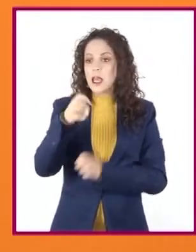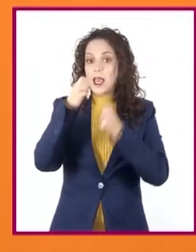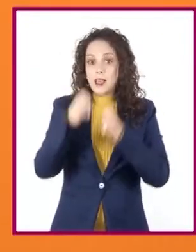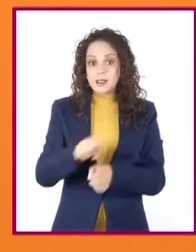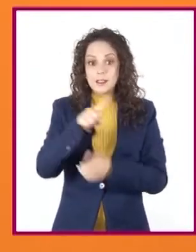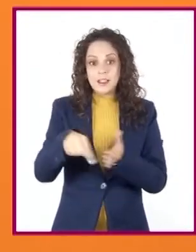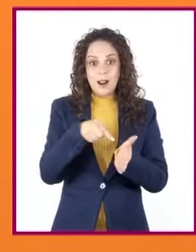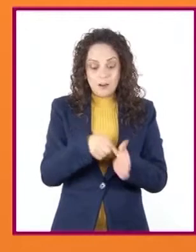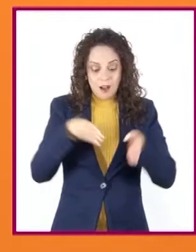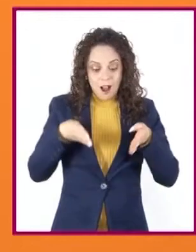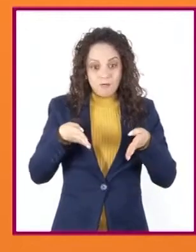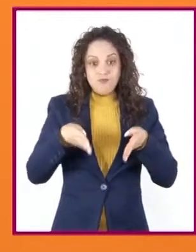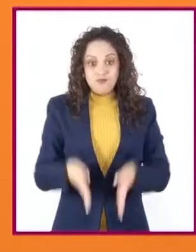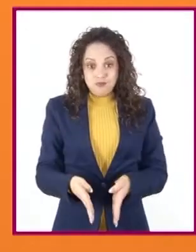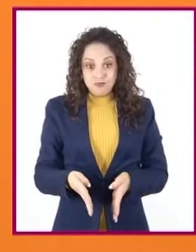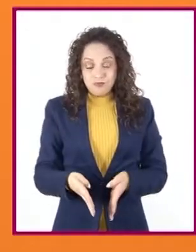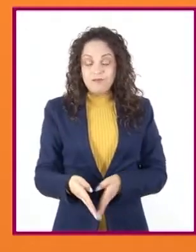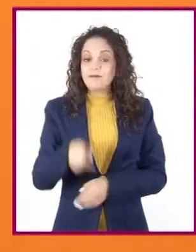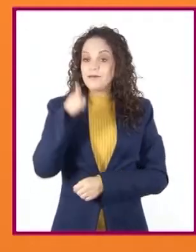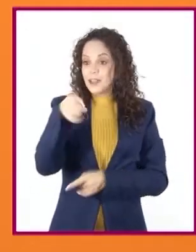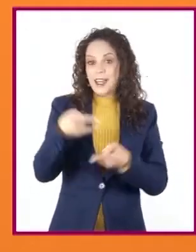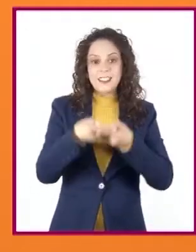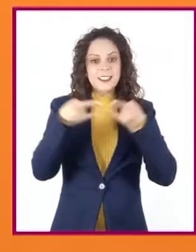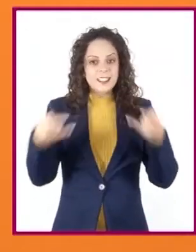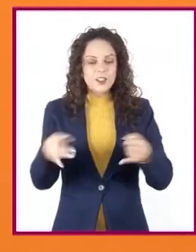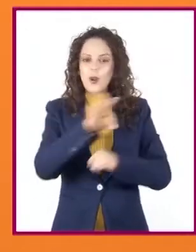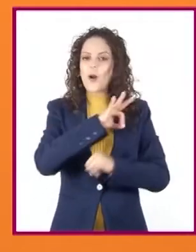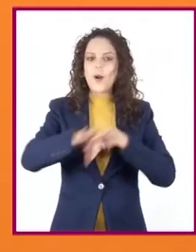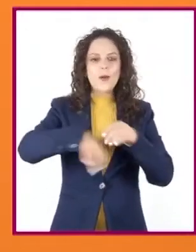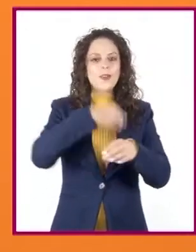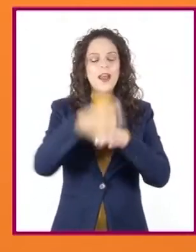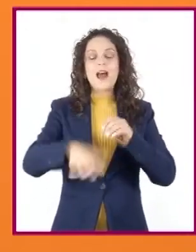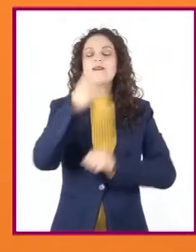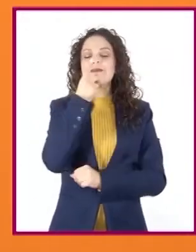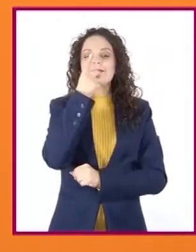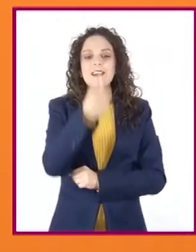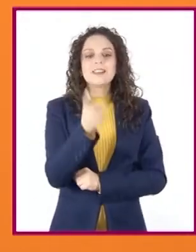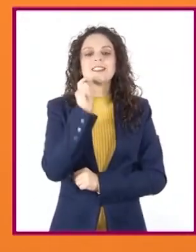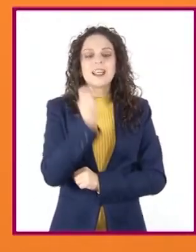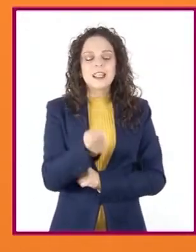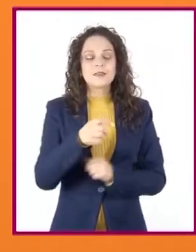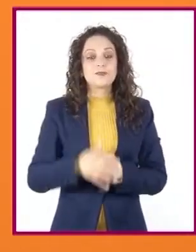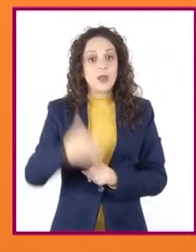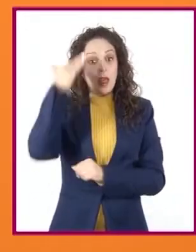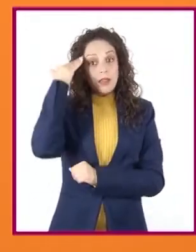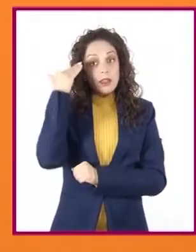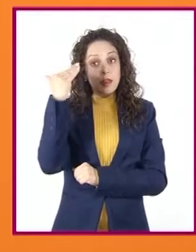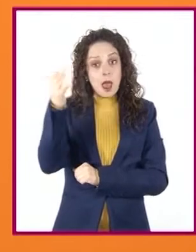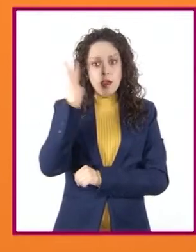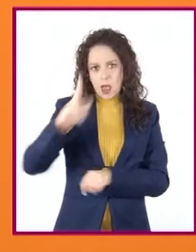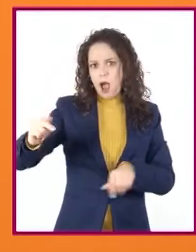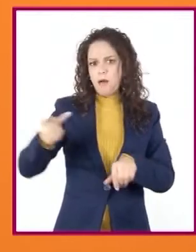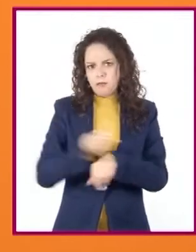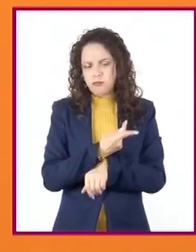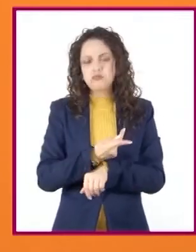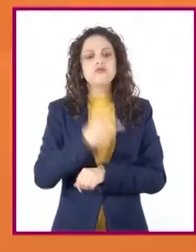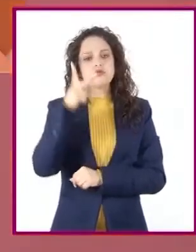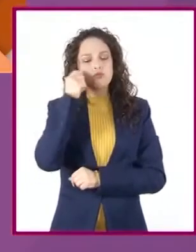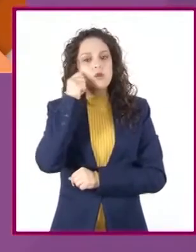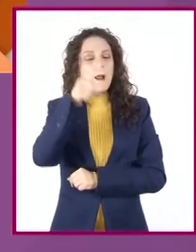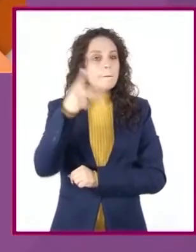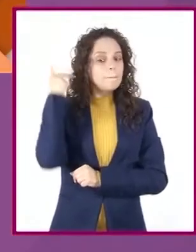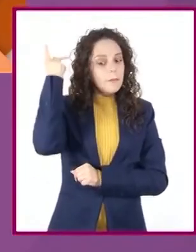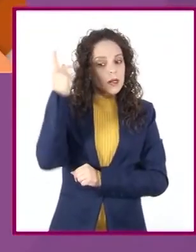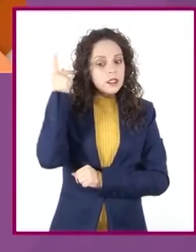enterrada. Finaliza la leyenda contándonos que pese al tiempo, el rostro de la bella princesa Donají se